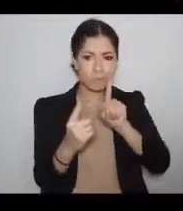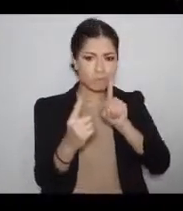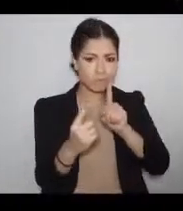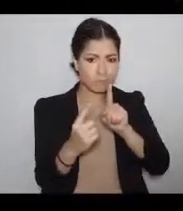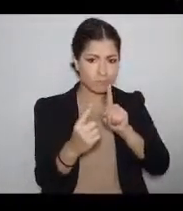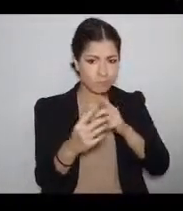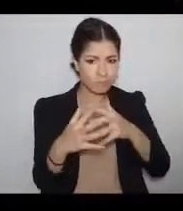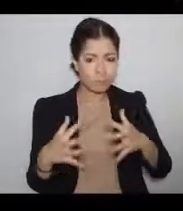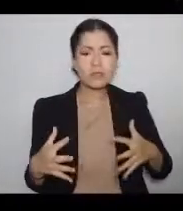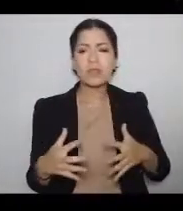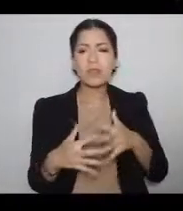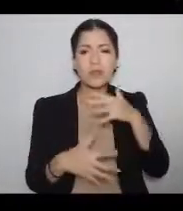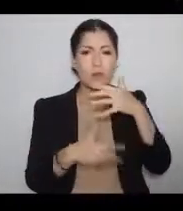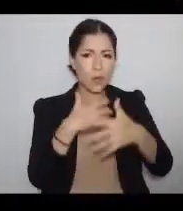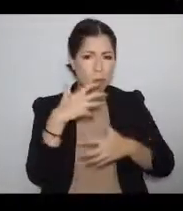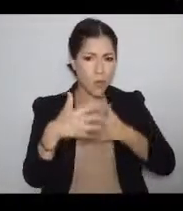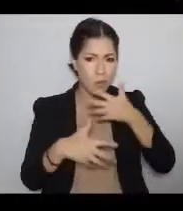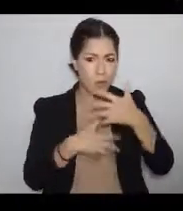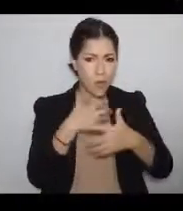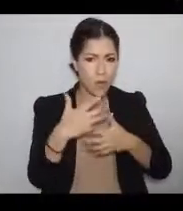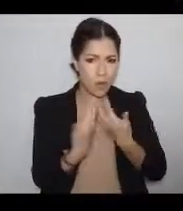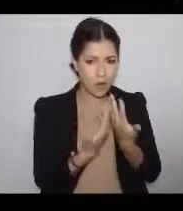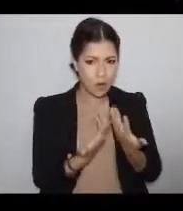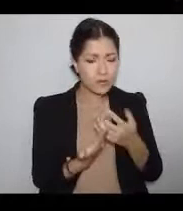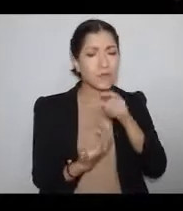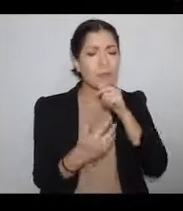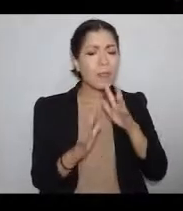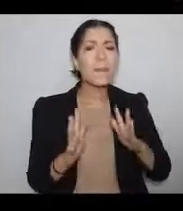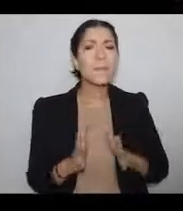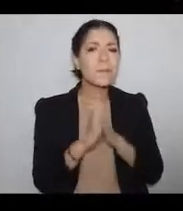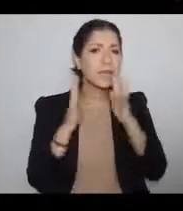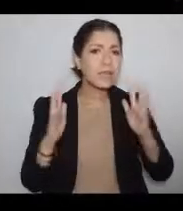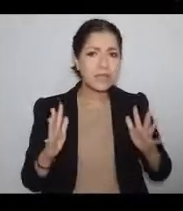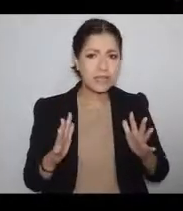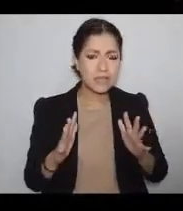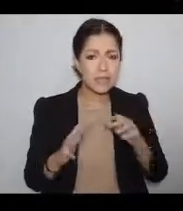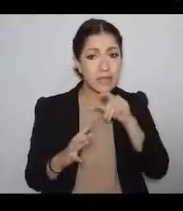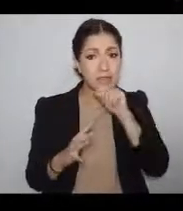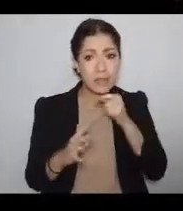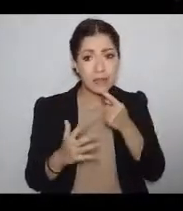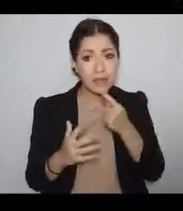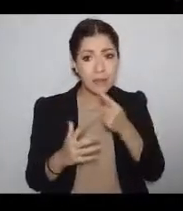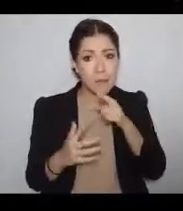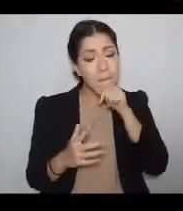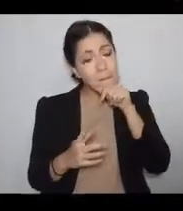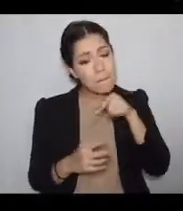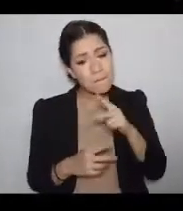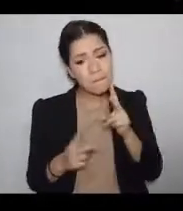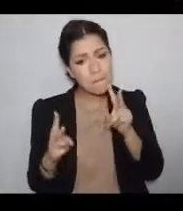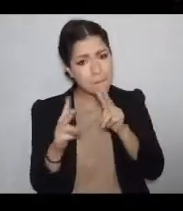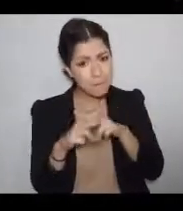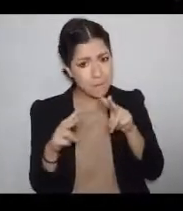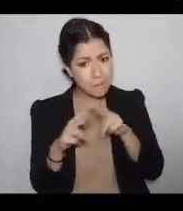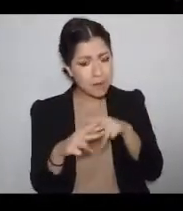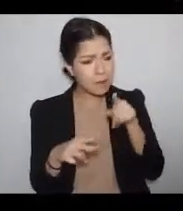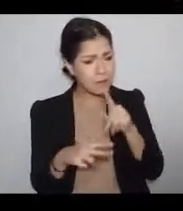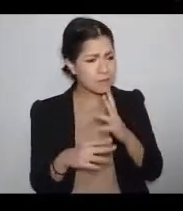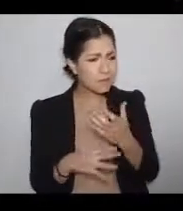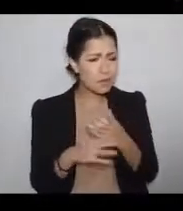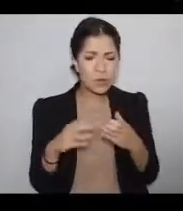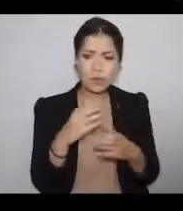Jamás arriesgaría mi vida por una baratela. Hay cosas que no se